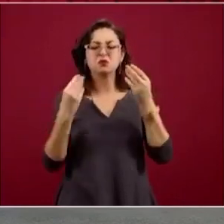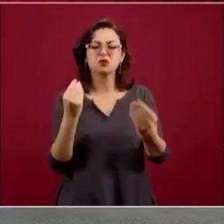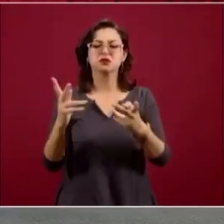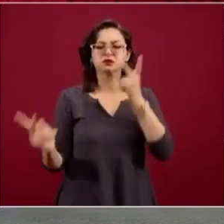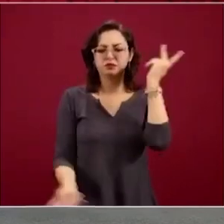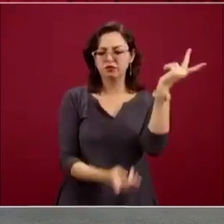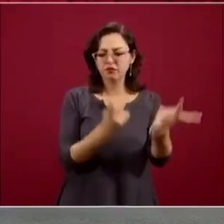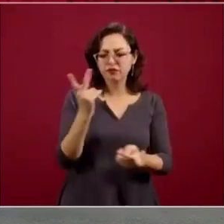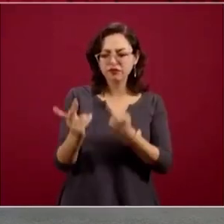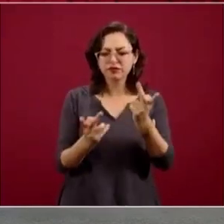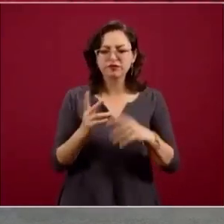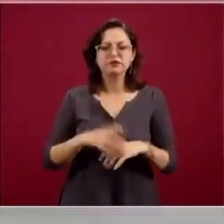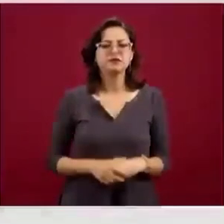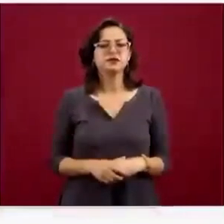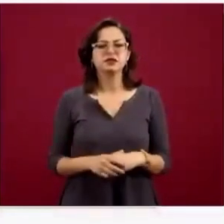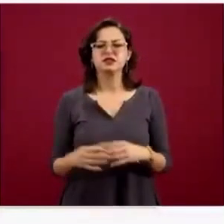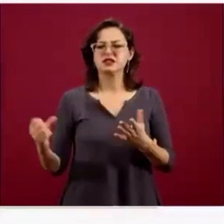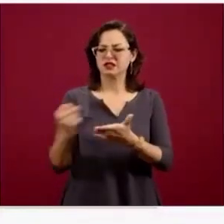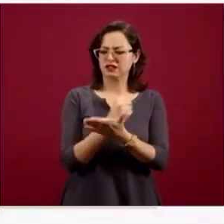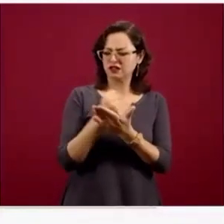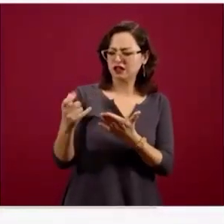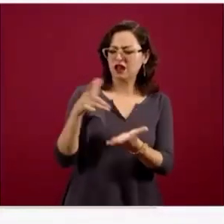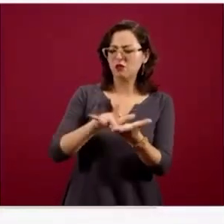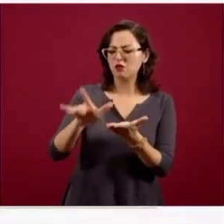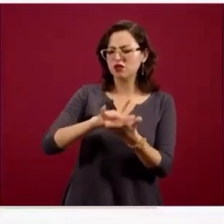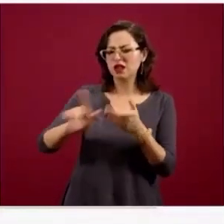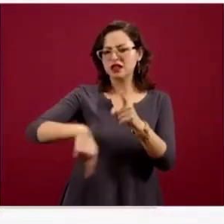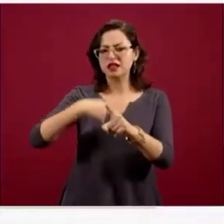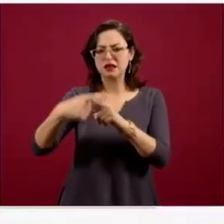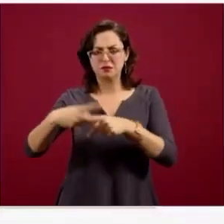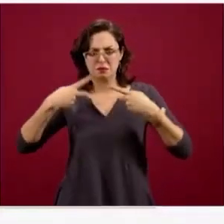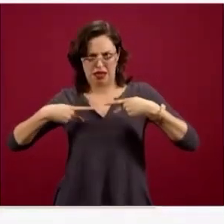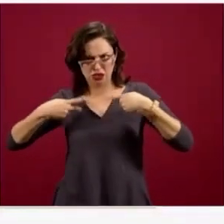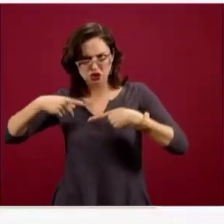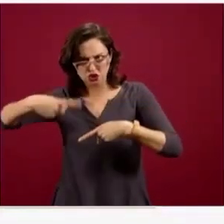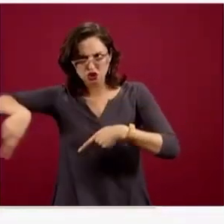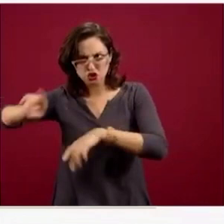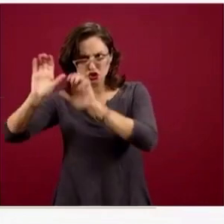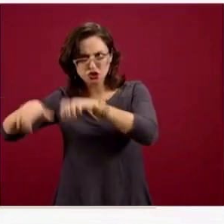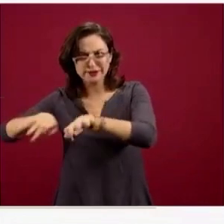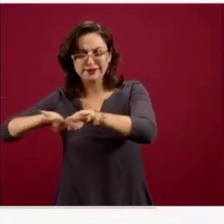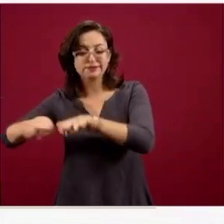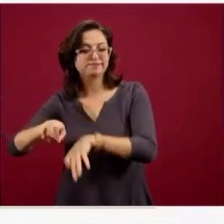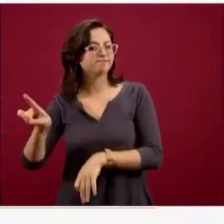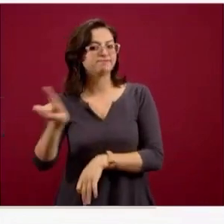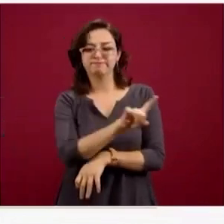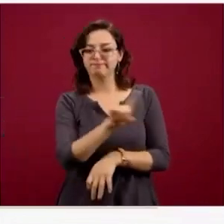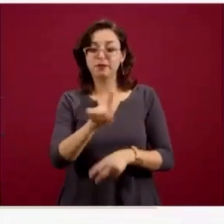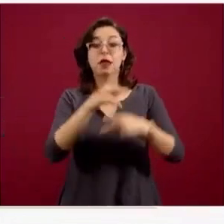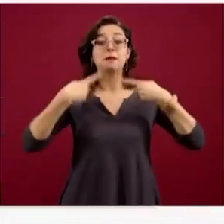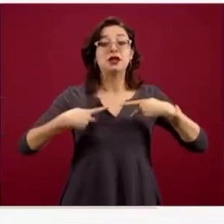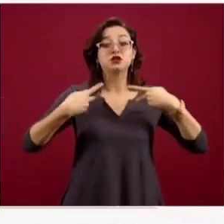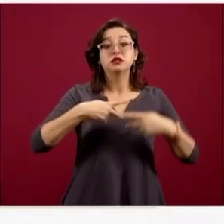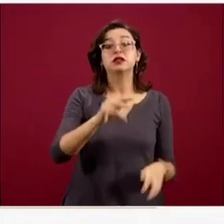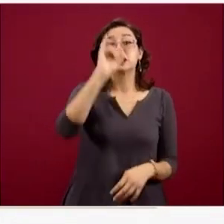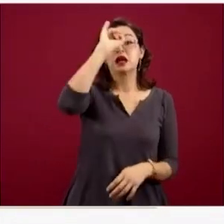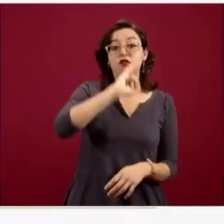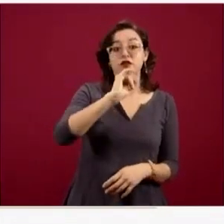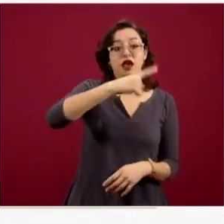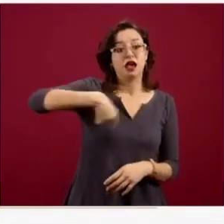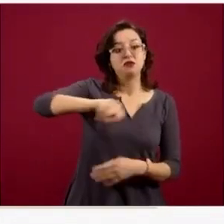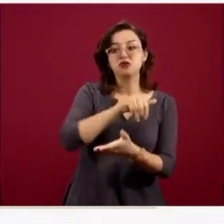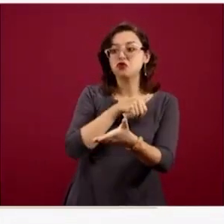a quién va dirigido el crédito solidario a los empleados no a los empleadores que no despidieron a sus empleados